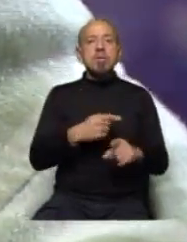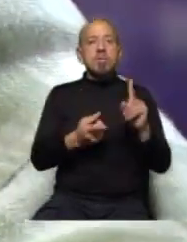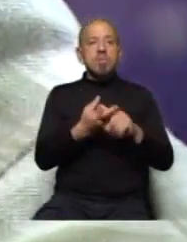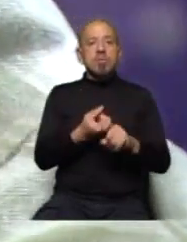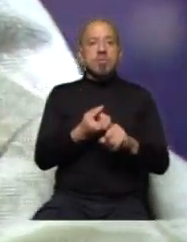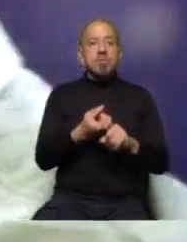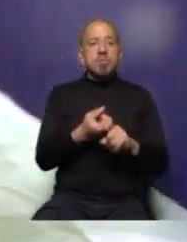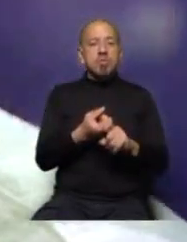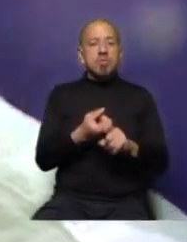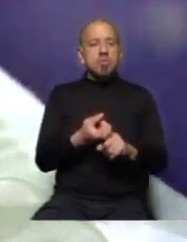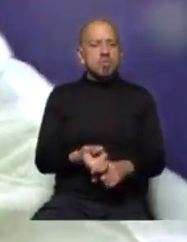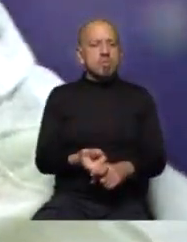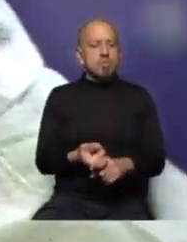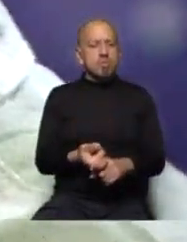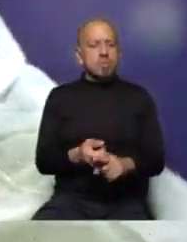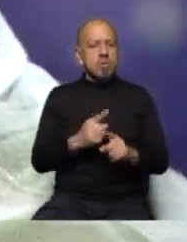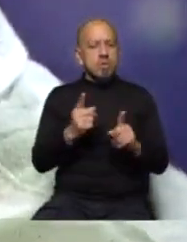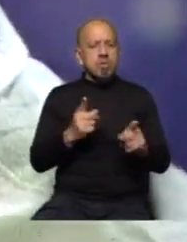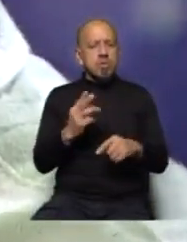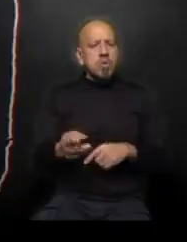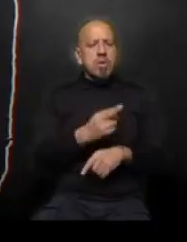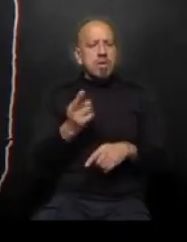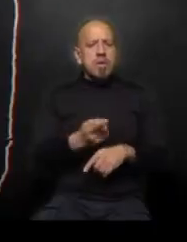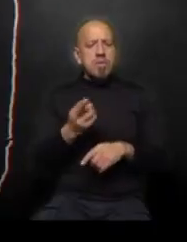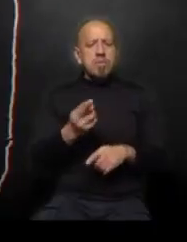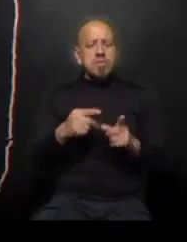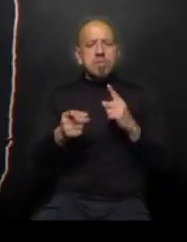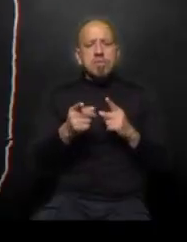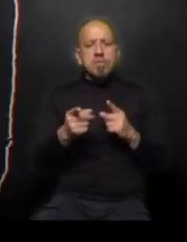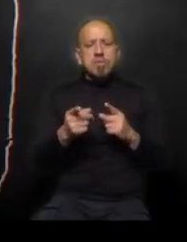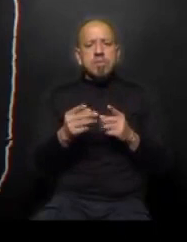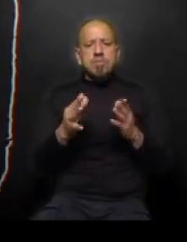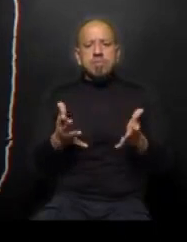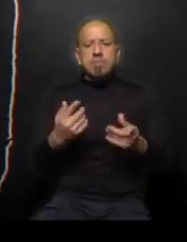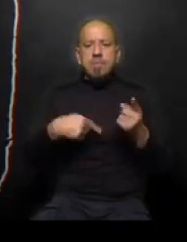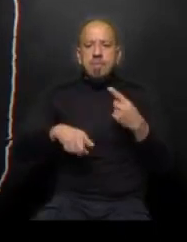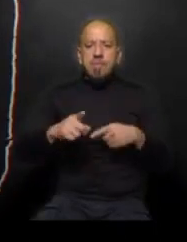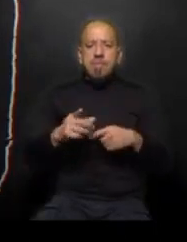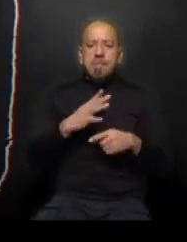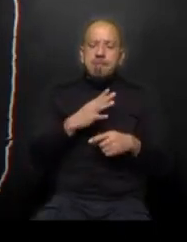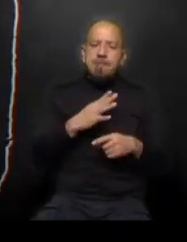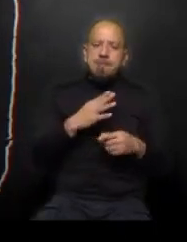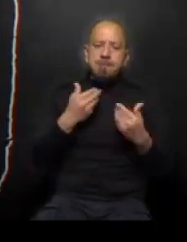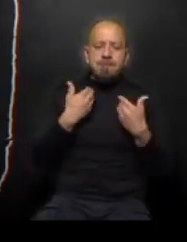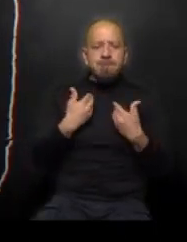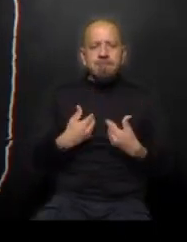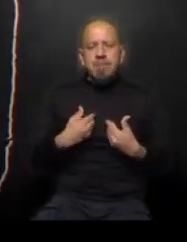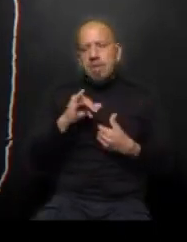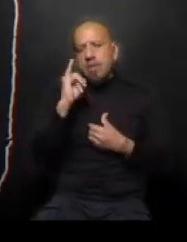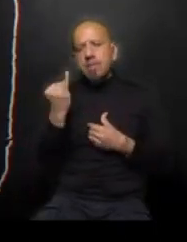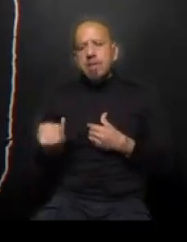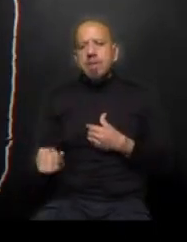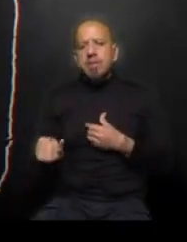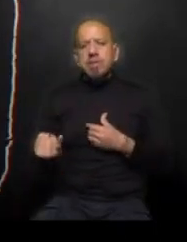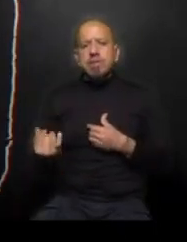marido no es raro que adelgazara tuvo un ligero ataque de influenza que se arrastró insidiosamente días y